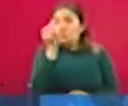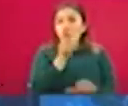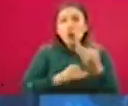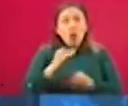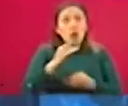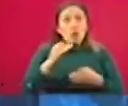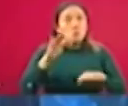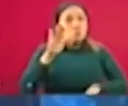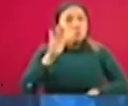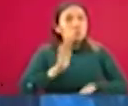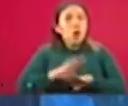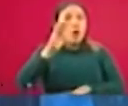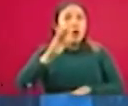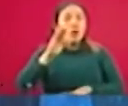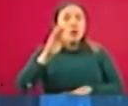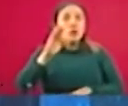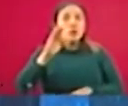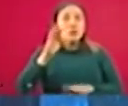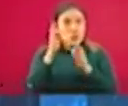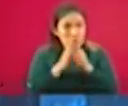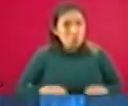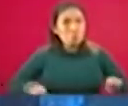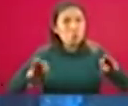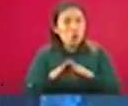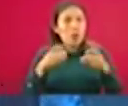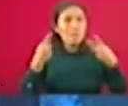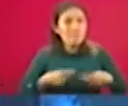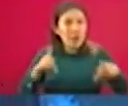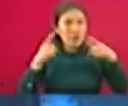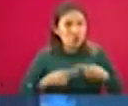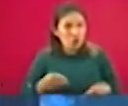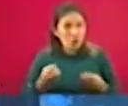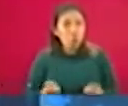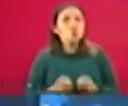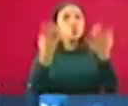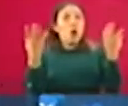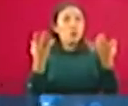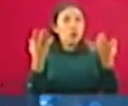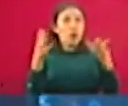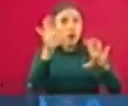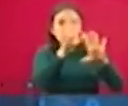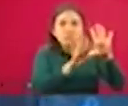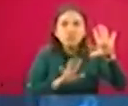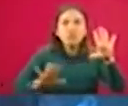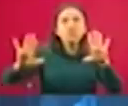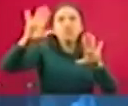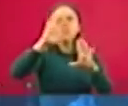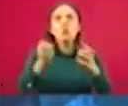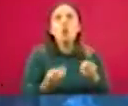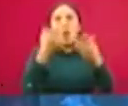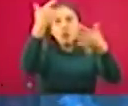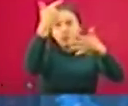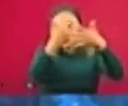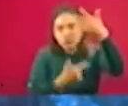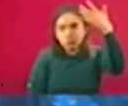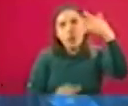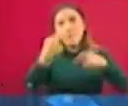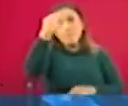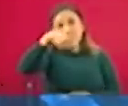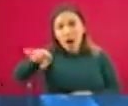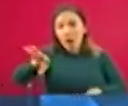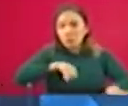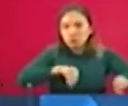la posibilidad de tomar decisiones importantes para el manejo de la epidemia, pues estaremos muy gustosos de escucharle, de